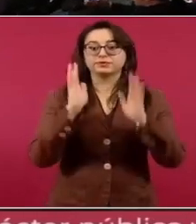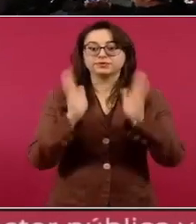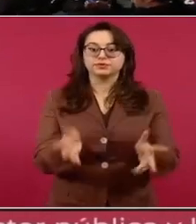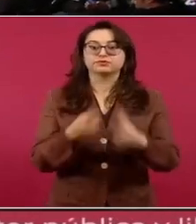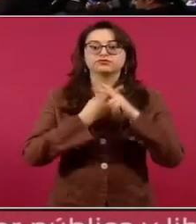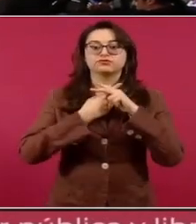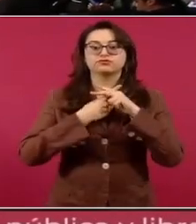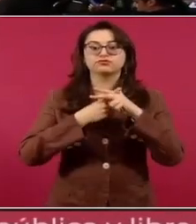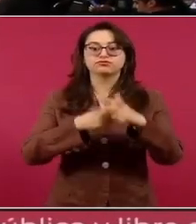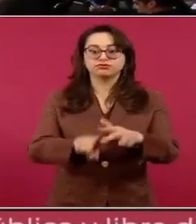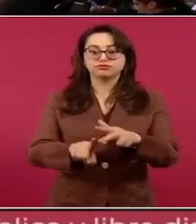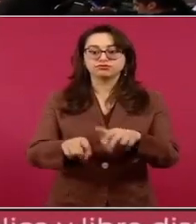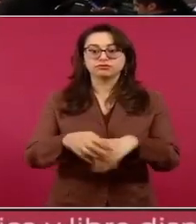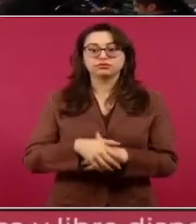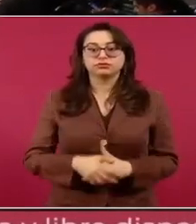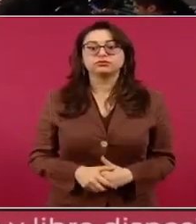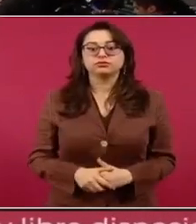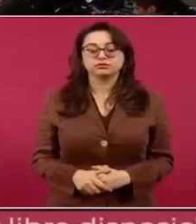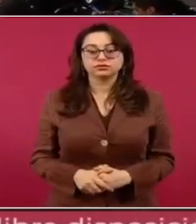a informar